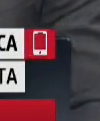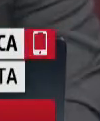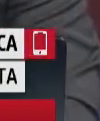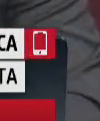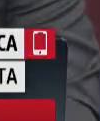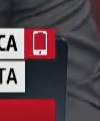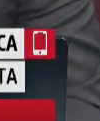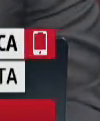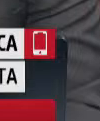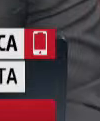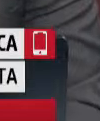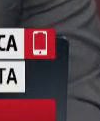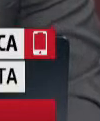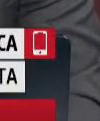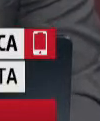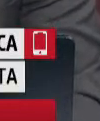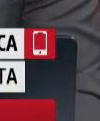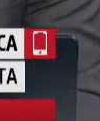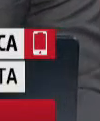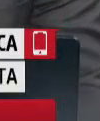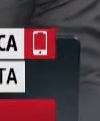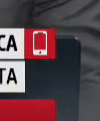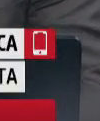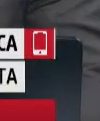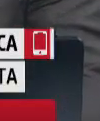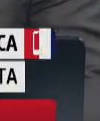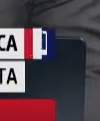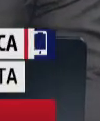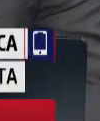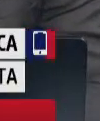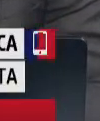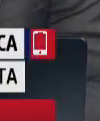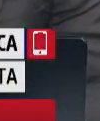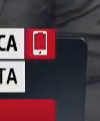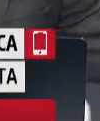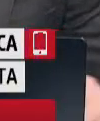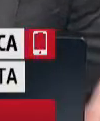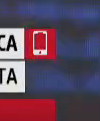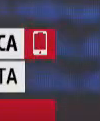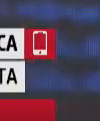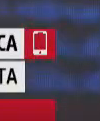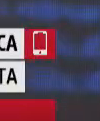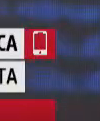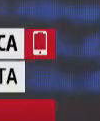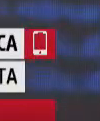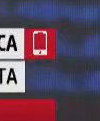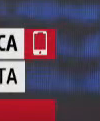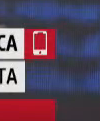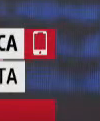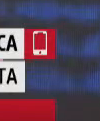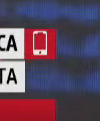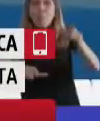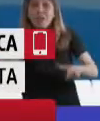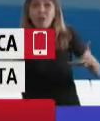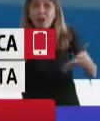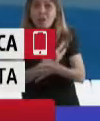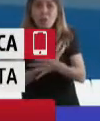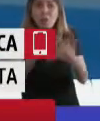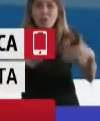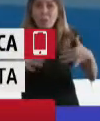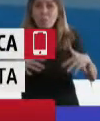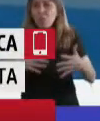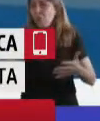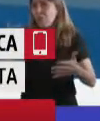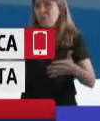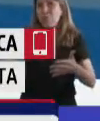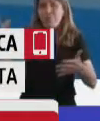propio médico del presidente, el jefe de la unidad médica del presidente, pertenece al equipo de